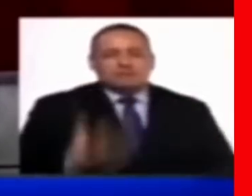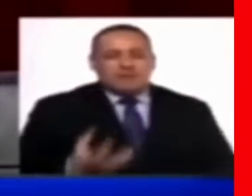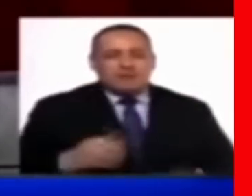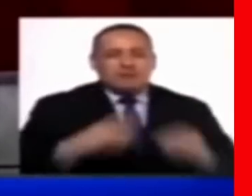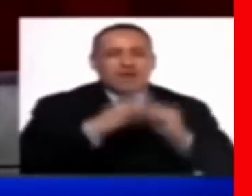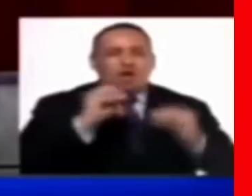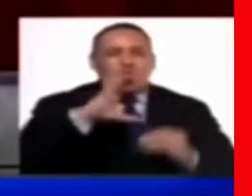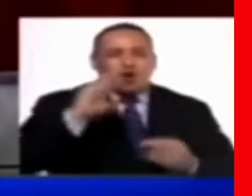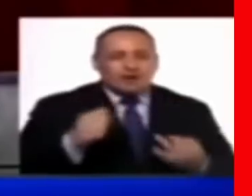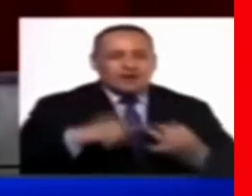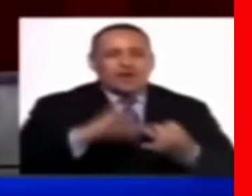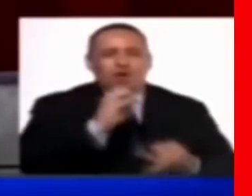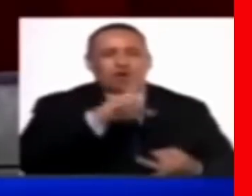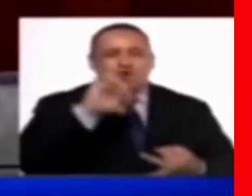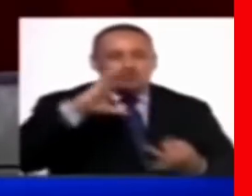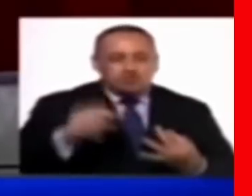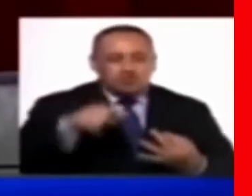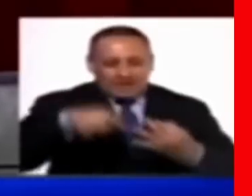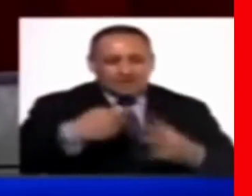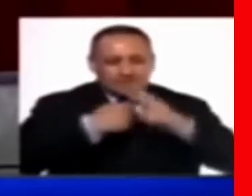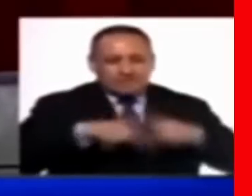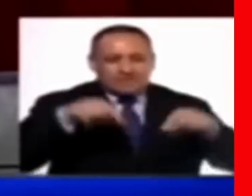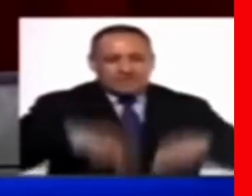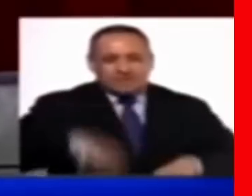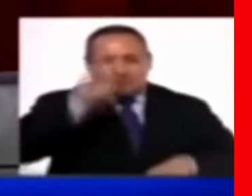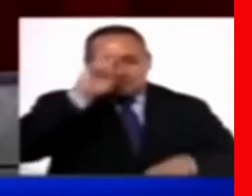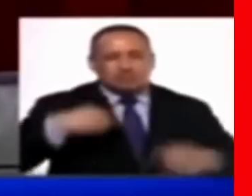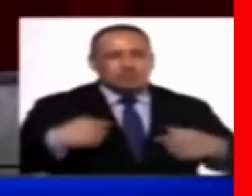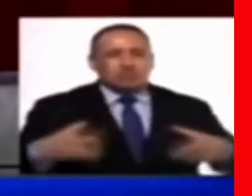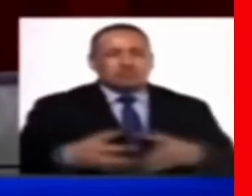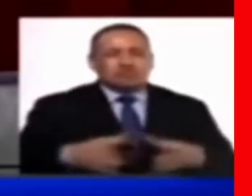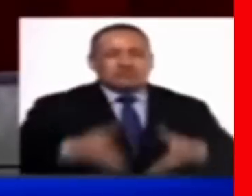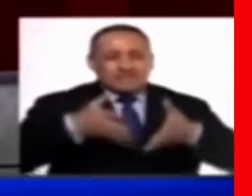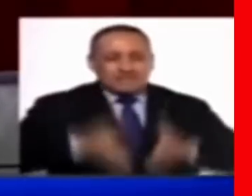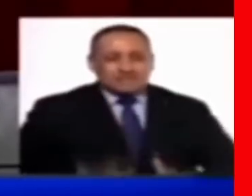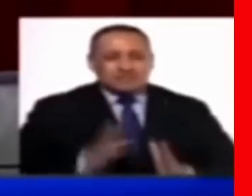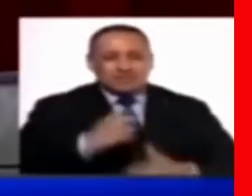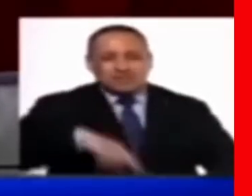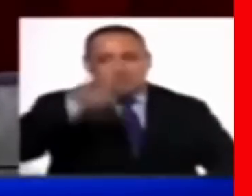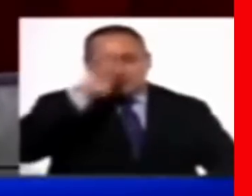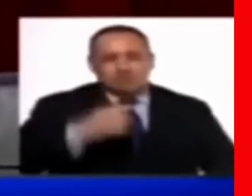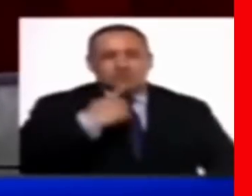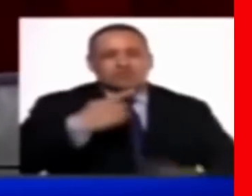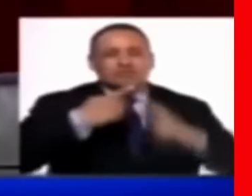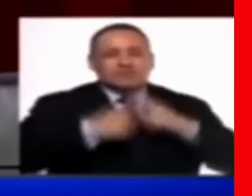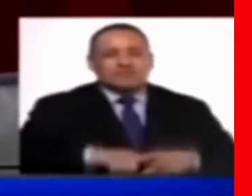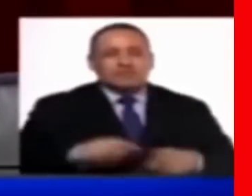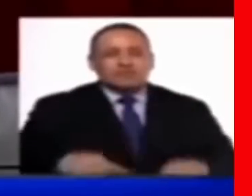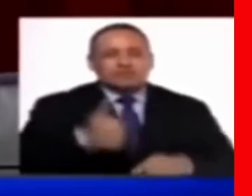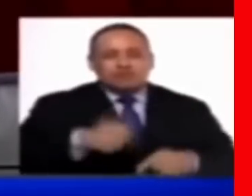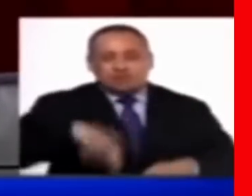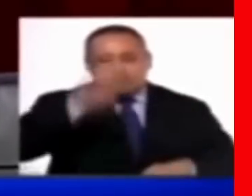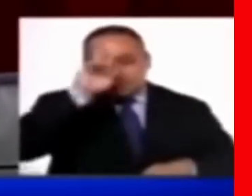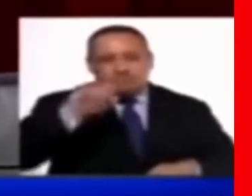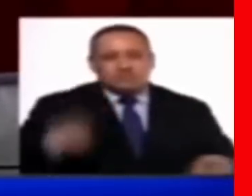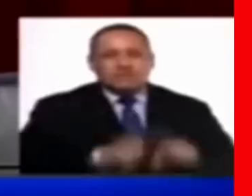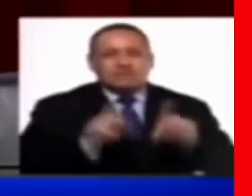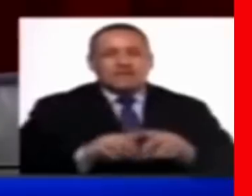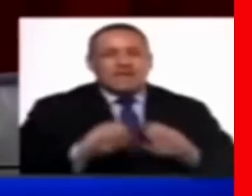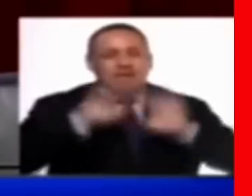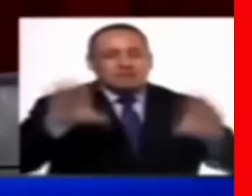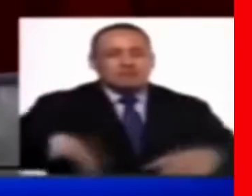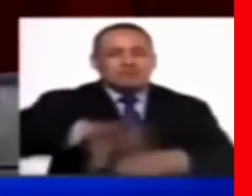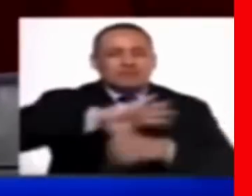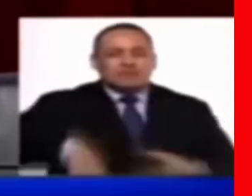la oca. Eso es originario. Nosotros, los que nacemos en esta tierra, somos originarios del Perú. Y amamos a nuestra bandera